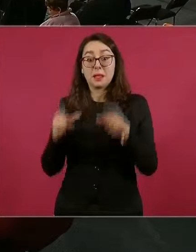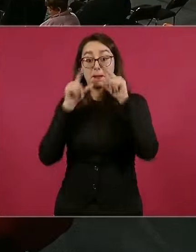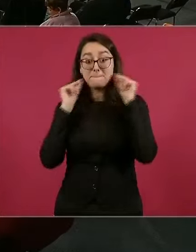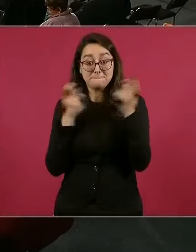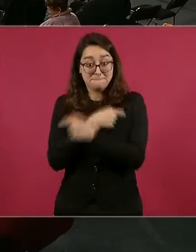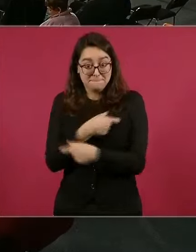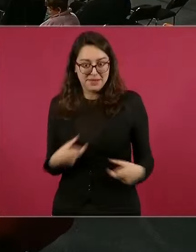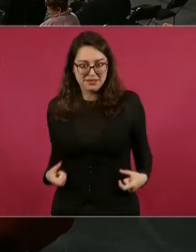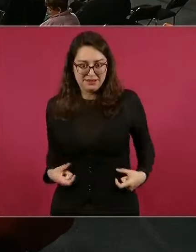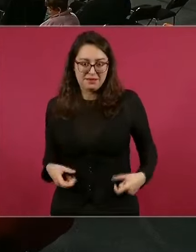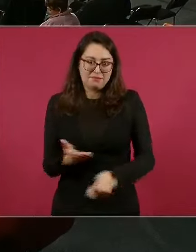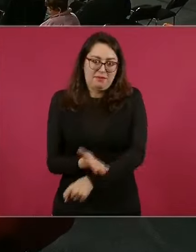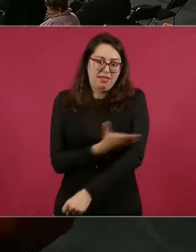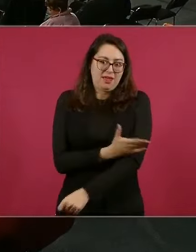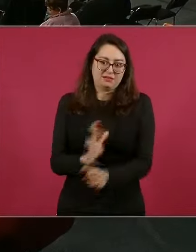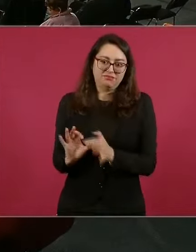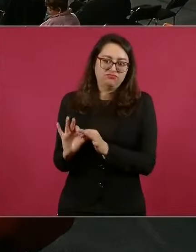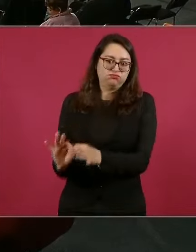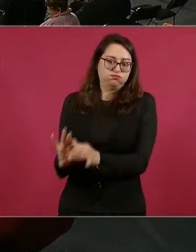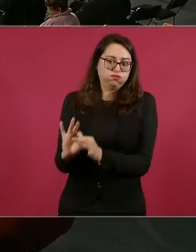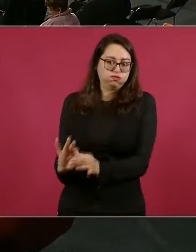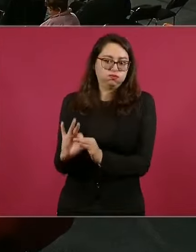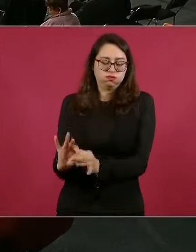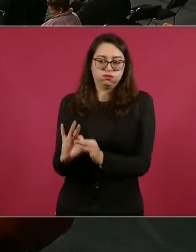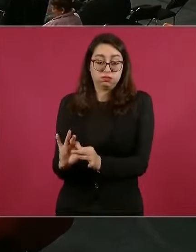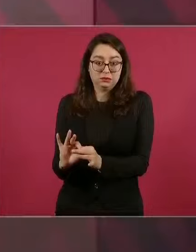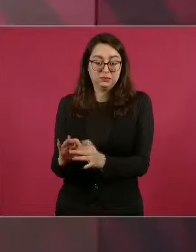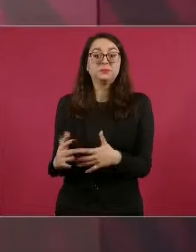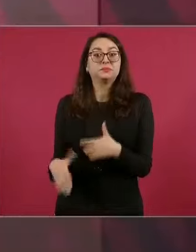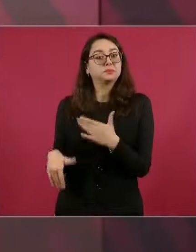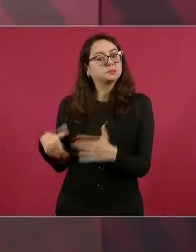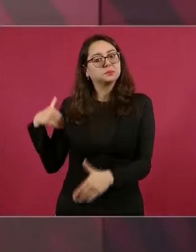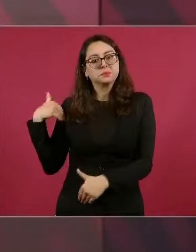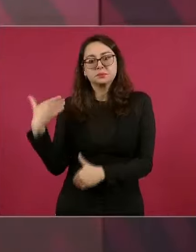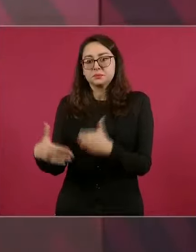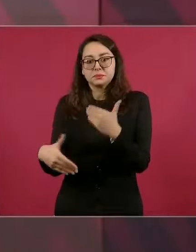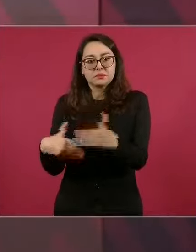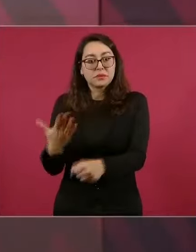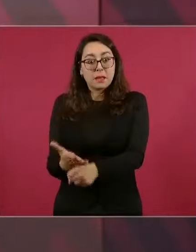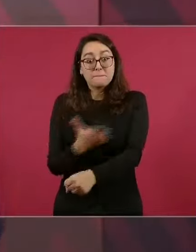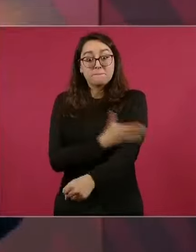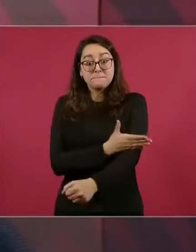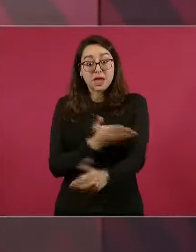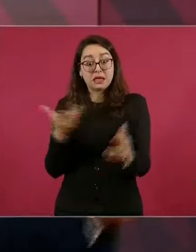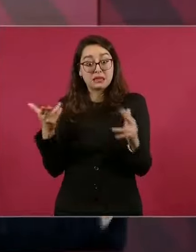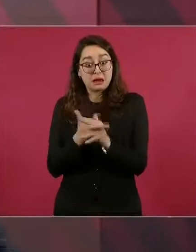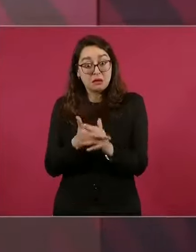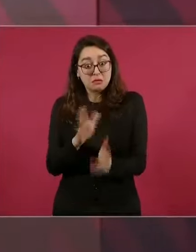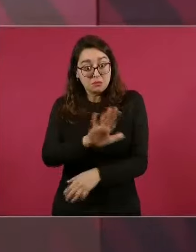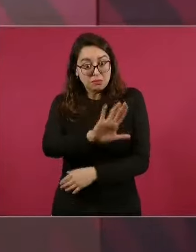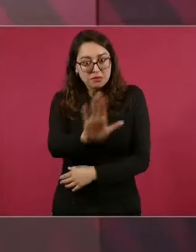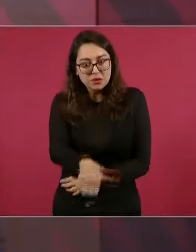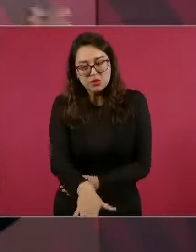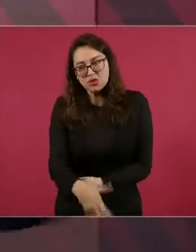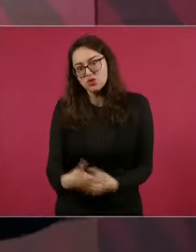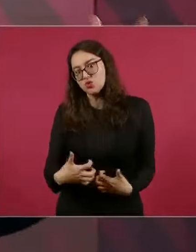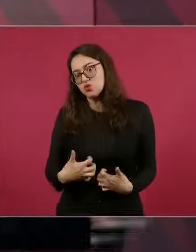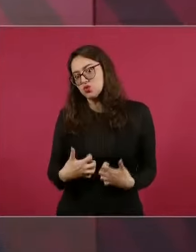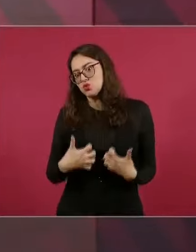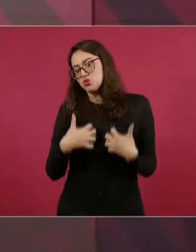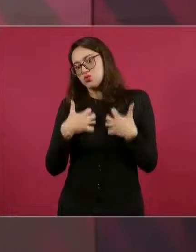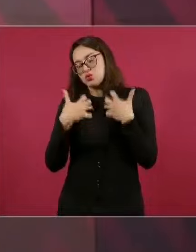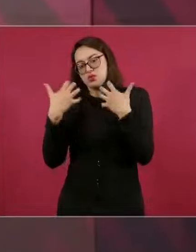investigó. Y la investigación se cerró no porque se declarara que no había una relación, sino